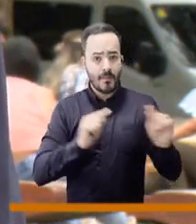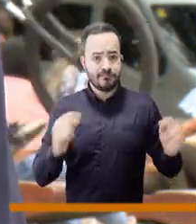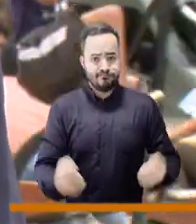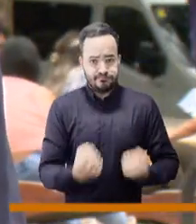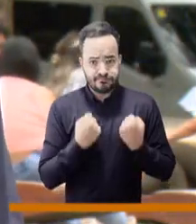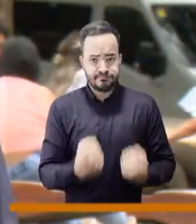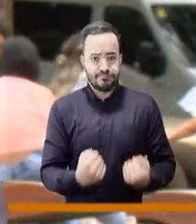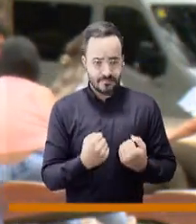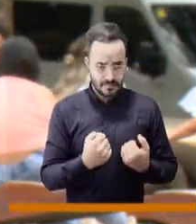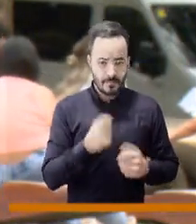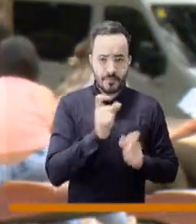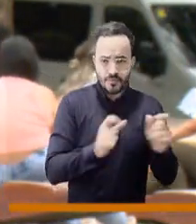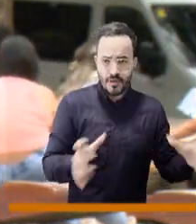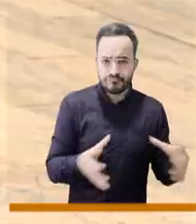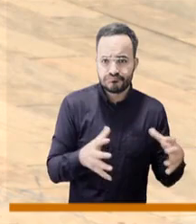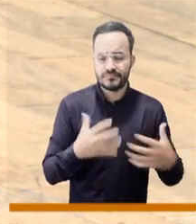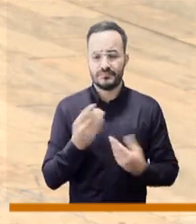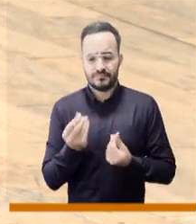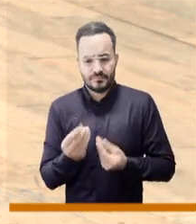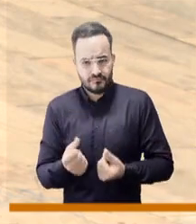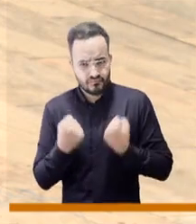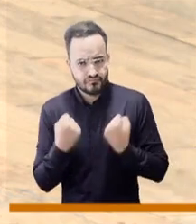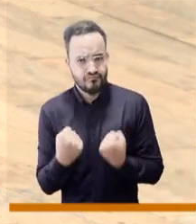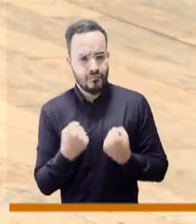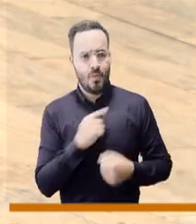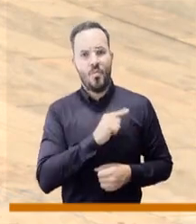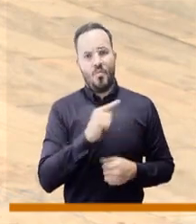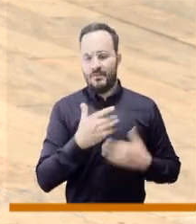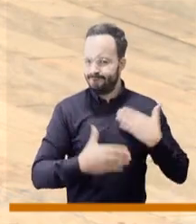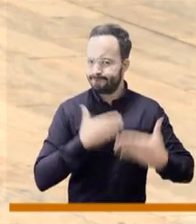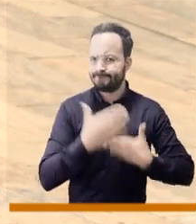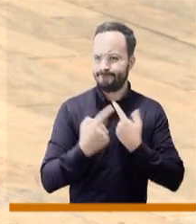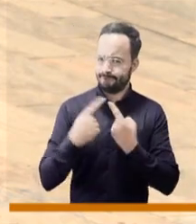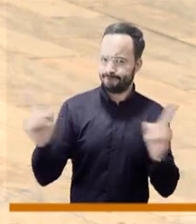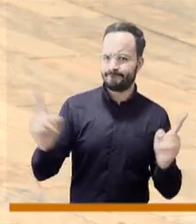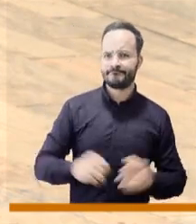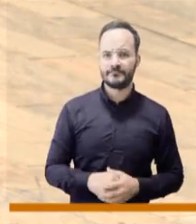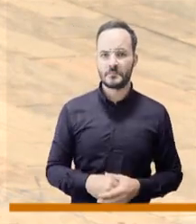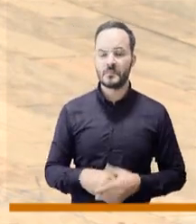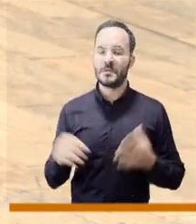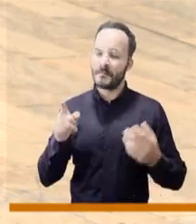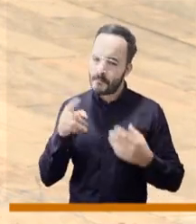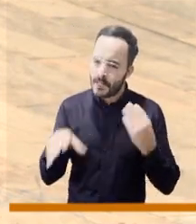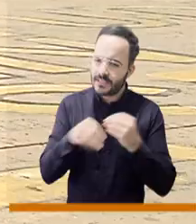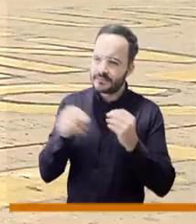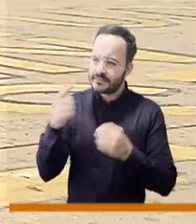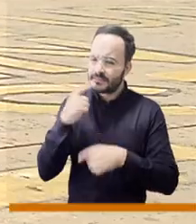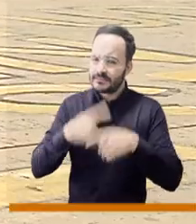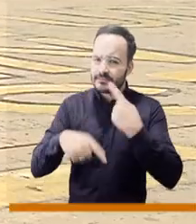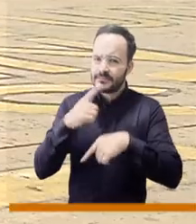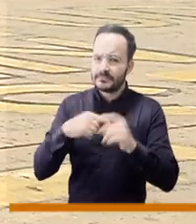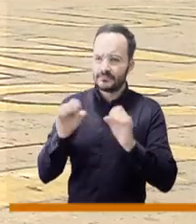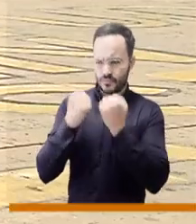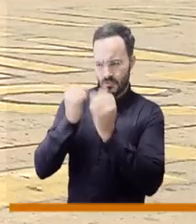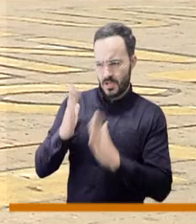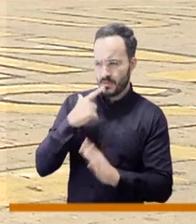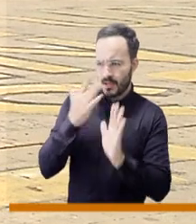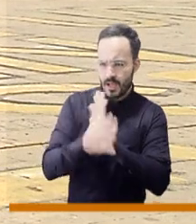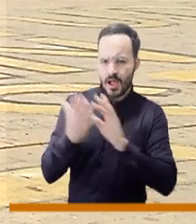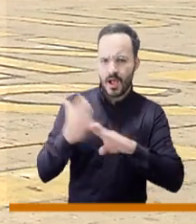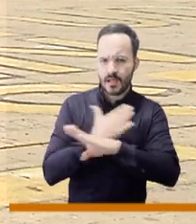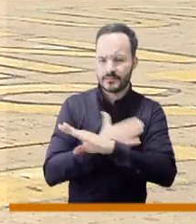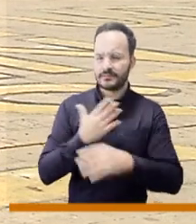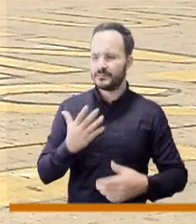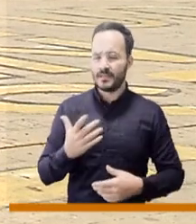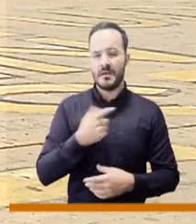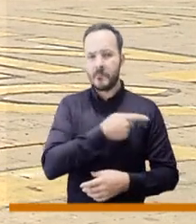país. Bueno, y concejala, usted mencionaba, no se está cumpliendo el acuerdo que busca que por lo